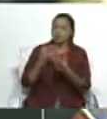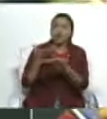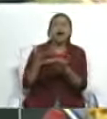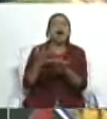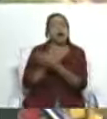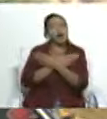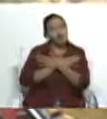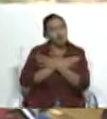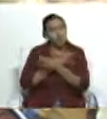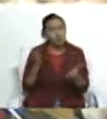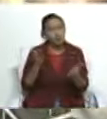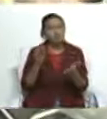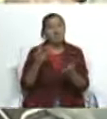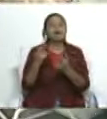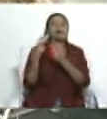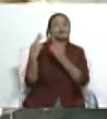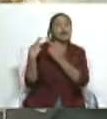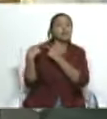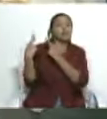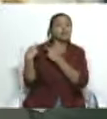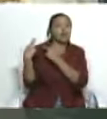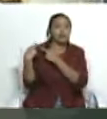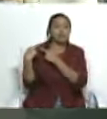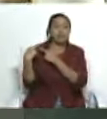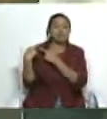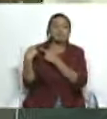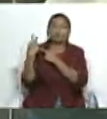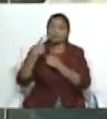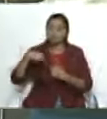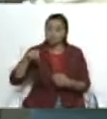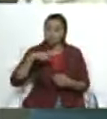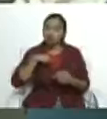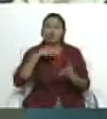manera responsable, acudiendo a cada una de las fases de las